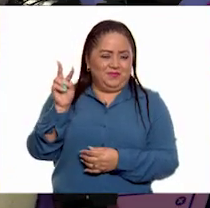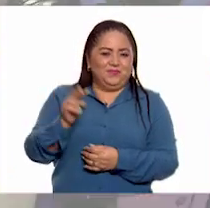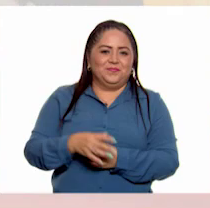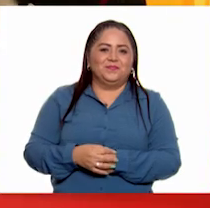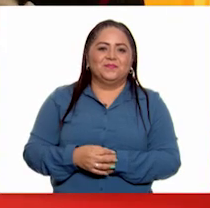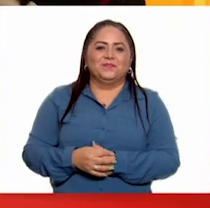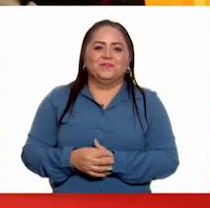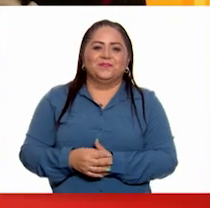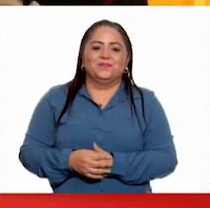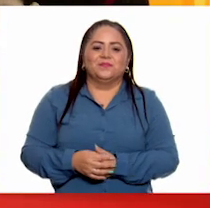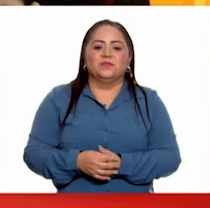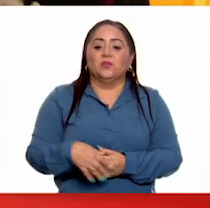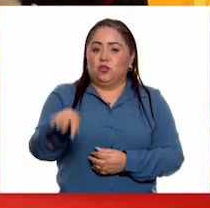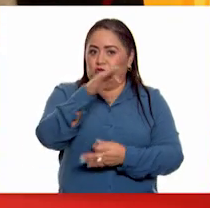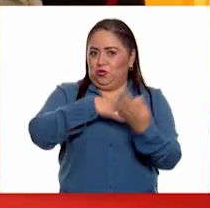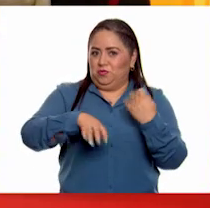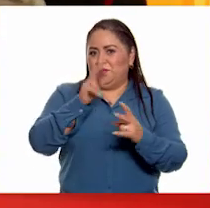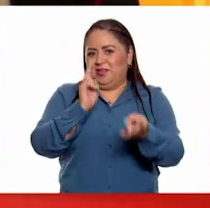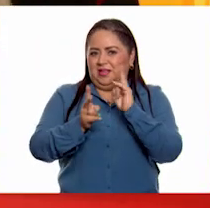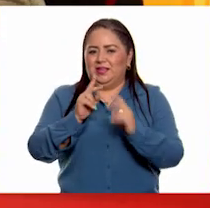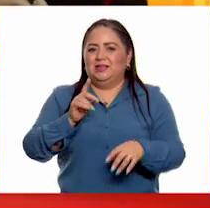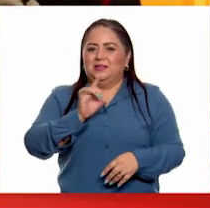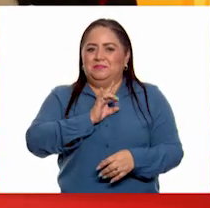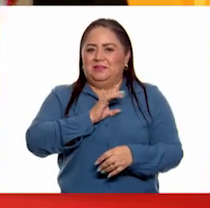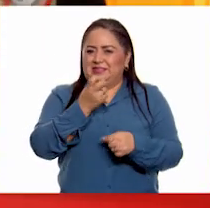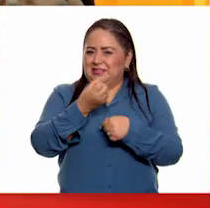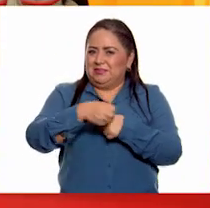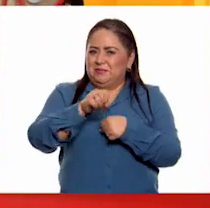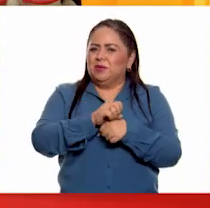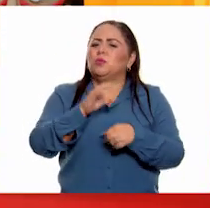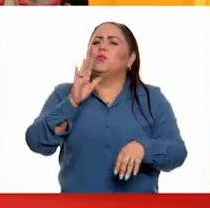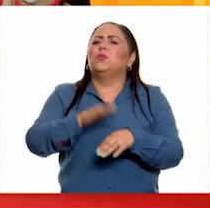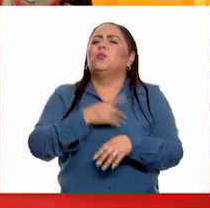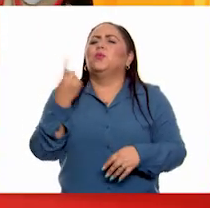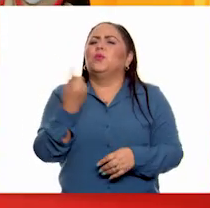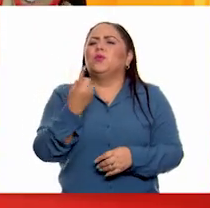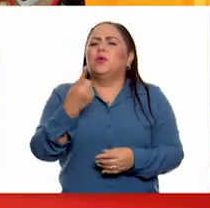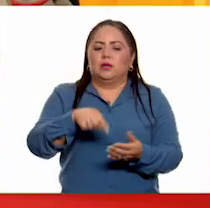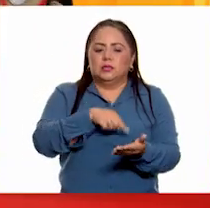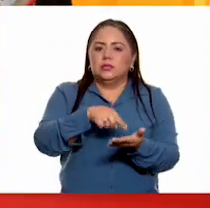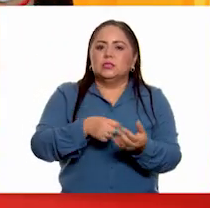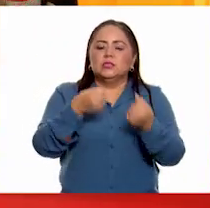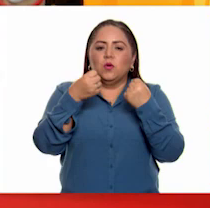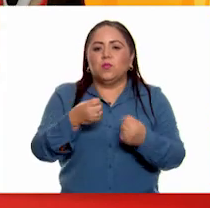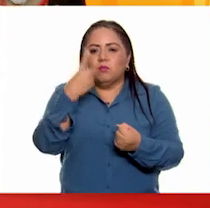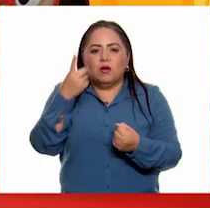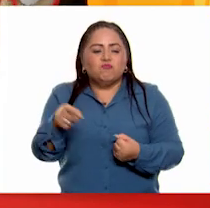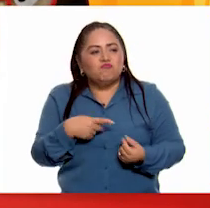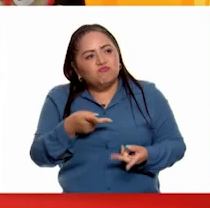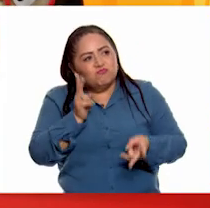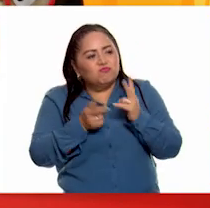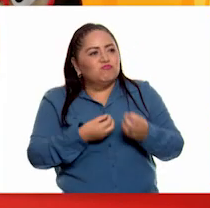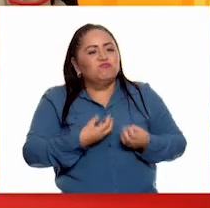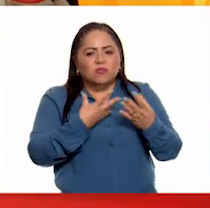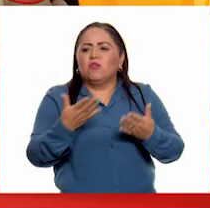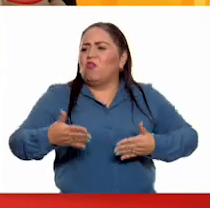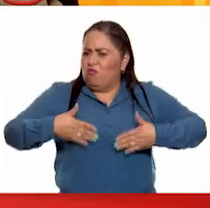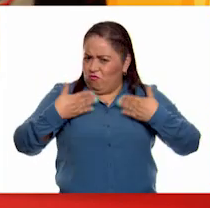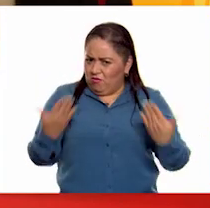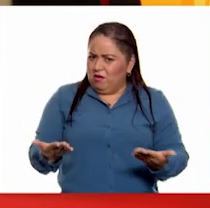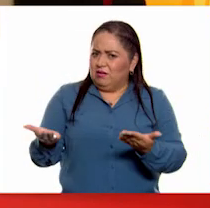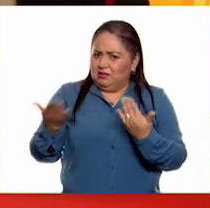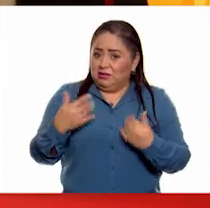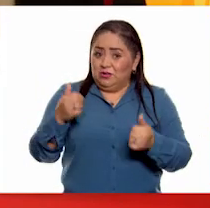programación? Lucy, todos platicamos acerca del tema de la semana, porque es un espacio seguro para expresarnos. Estás en confianza con